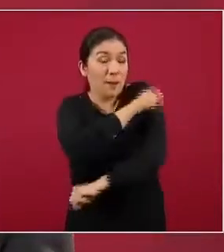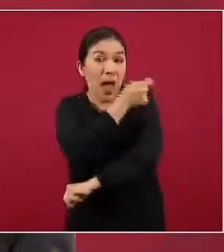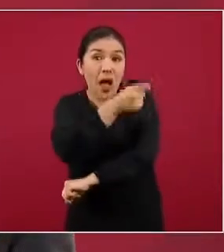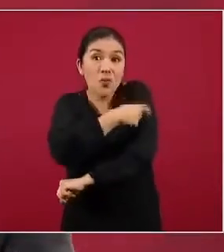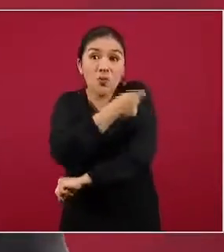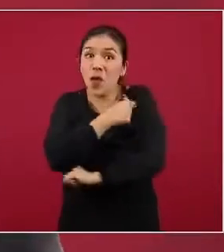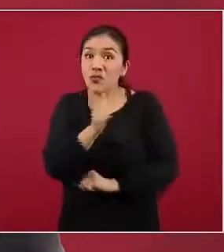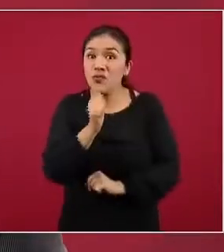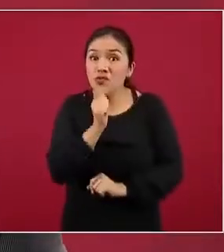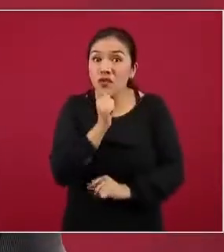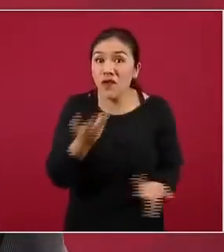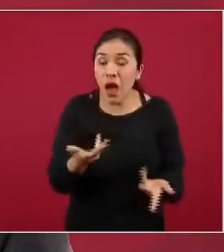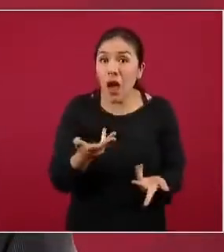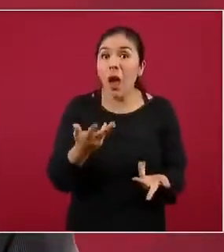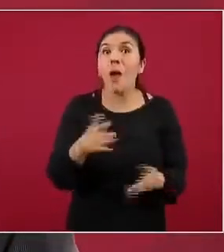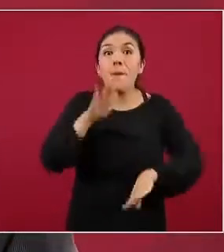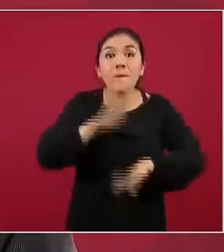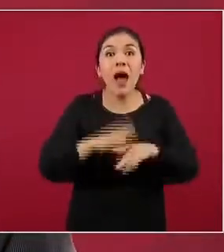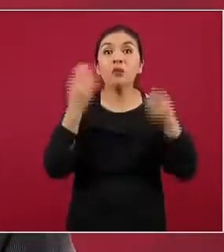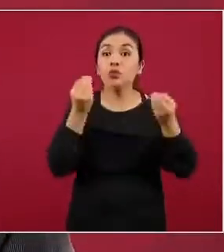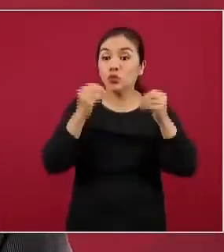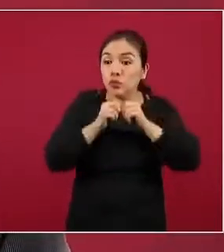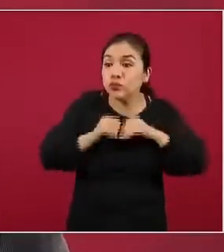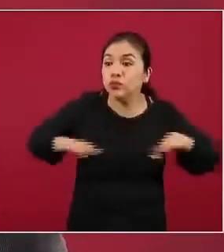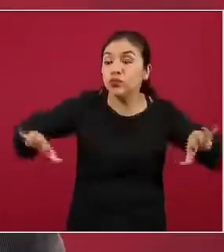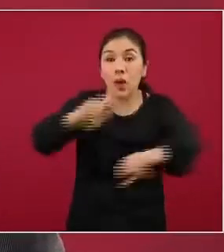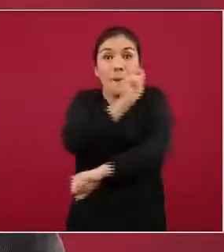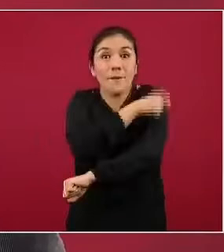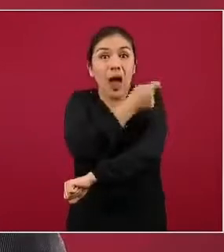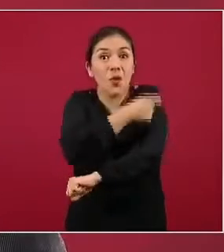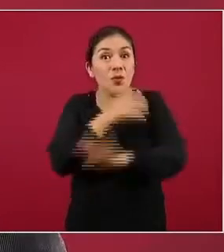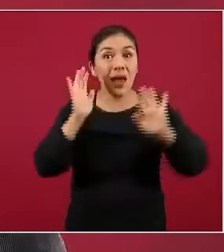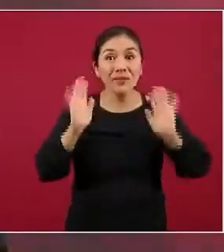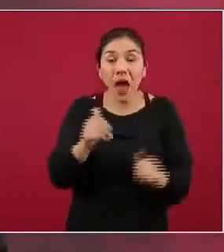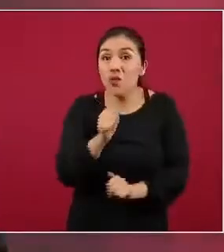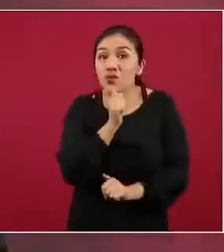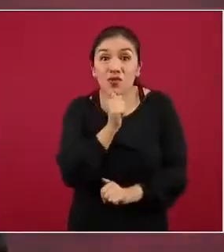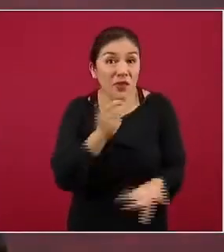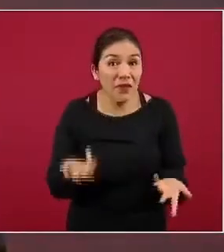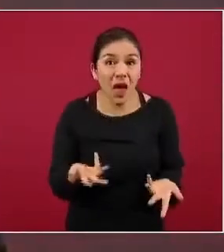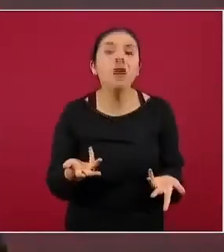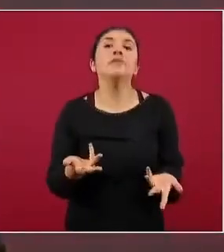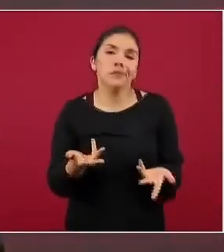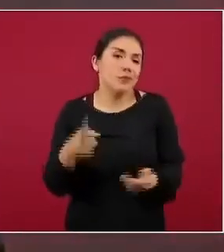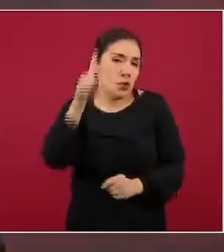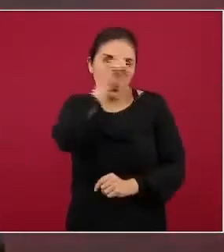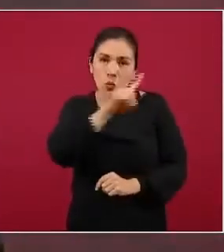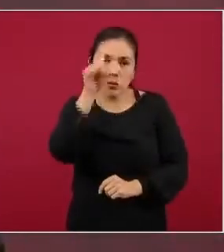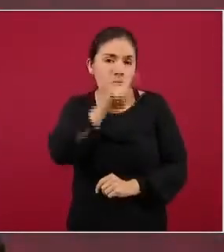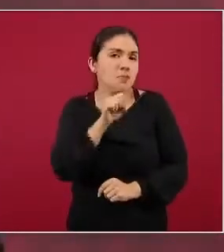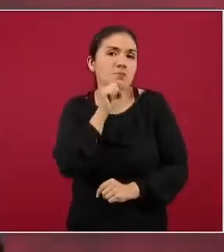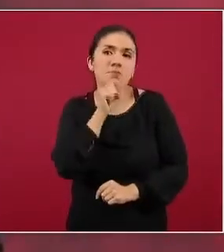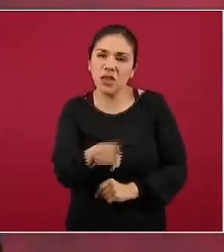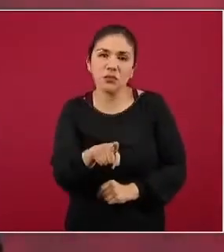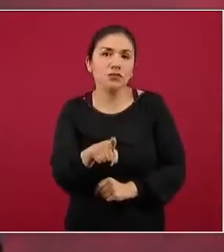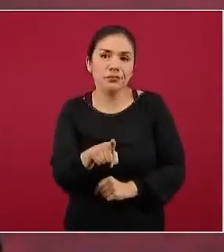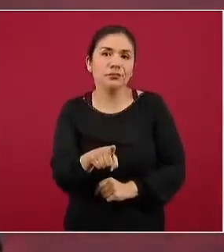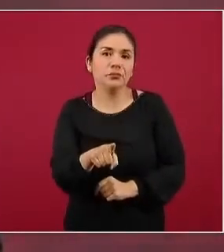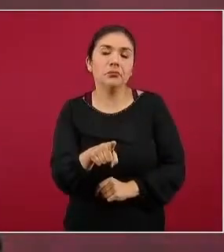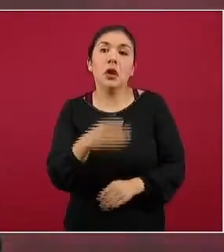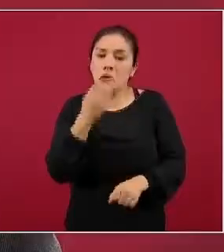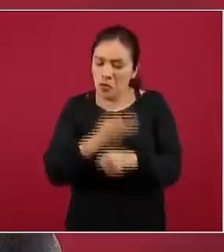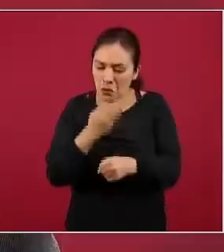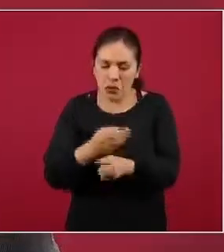un porcentaje sustancial de las poblaciones que hayan sido vacunadas, las recomendaciones son las mismas. Aún